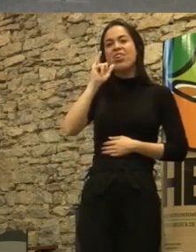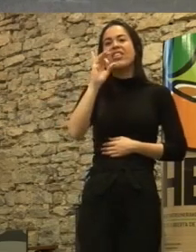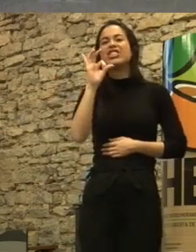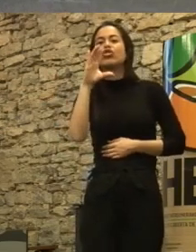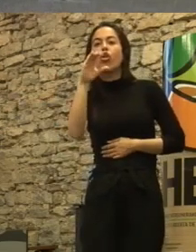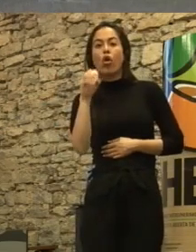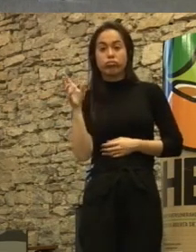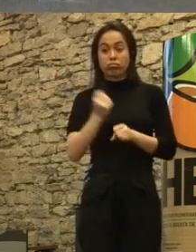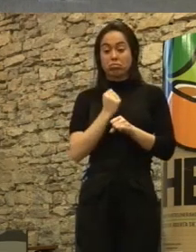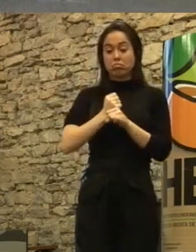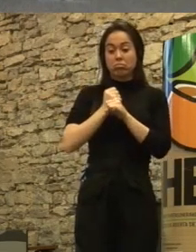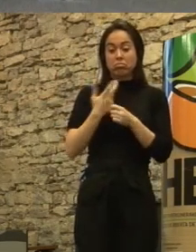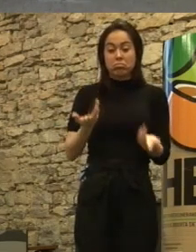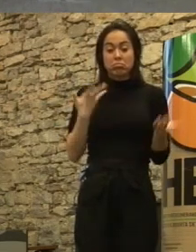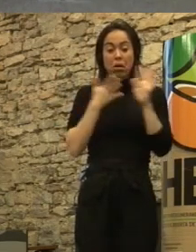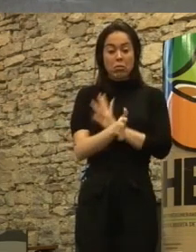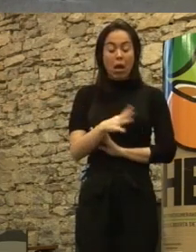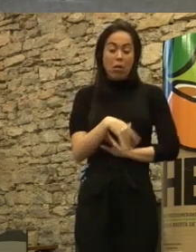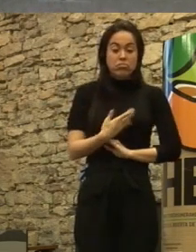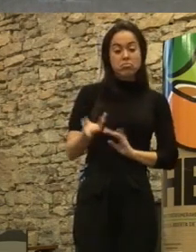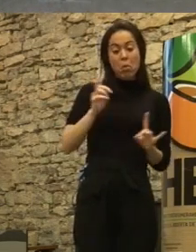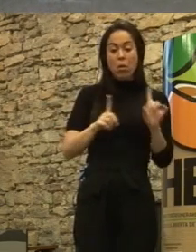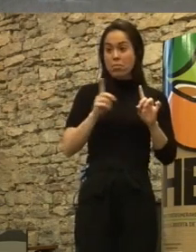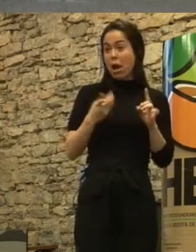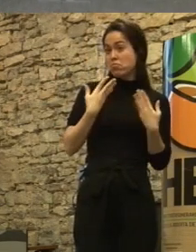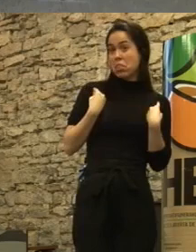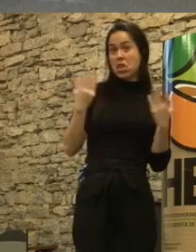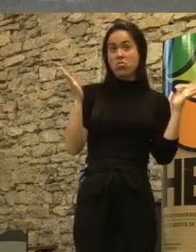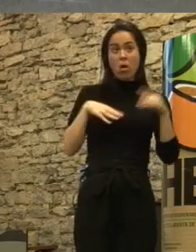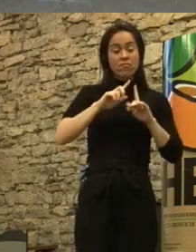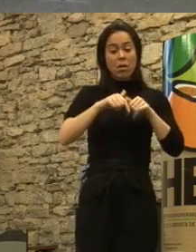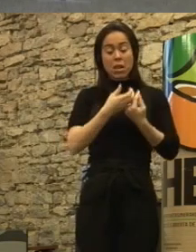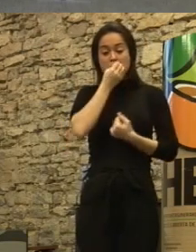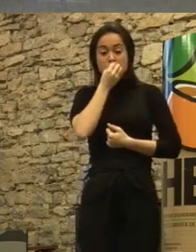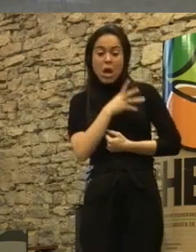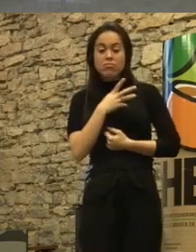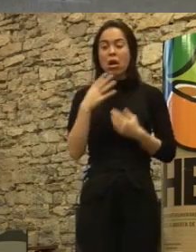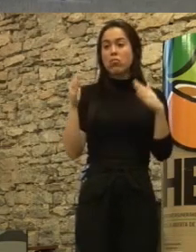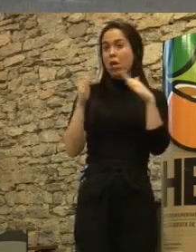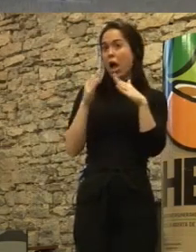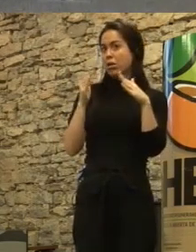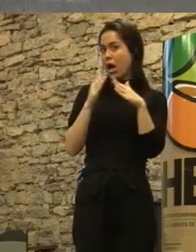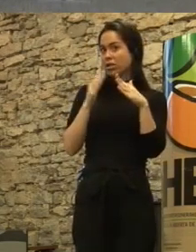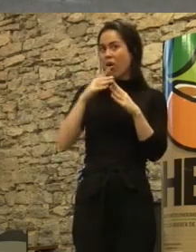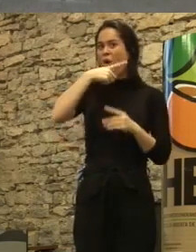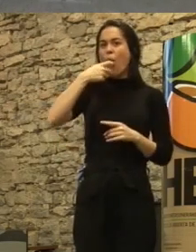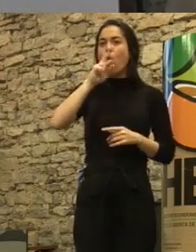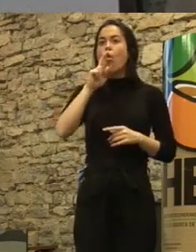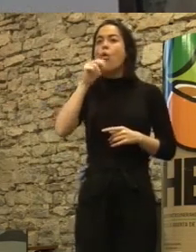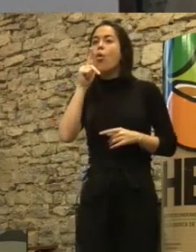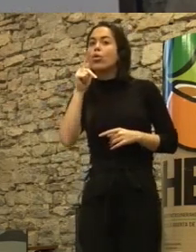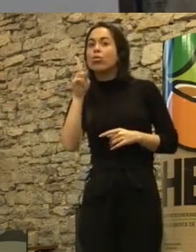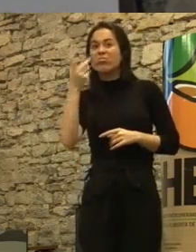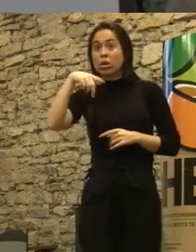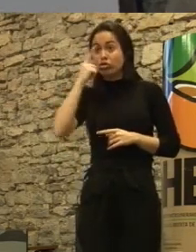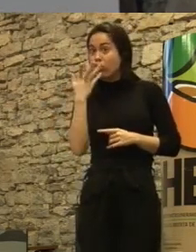tenía tantos problemas en su vida. Una buena familia, todo bien, una casa en Gurb. No sé si sabéis dónde es Gurb. Probablemente